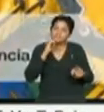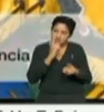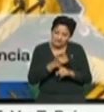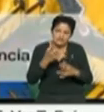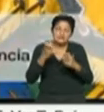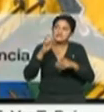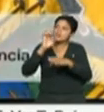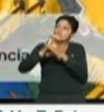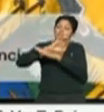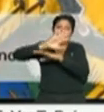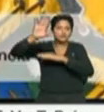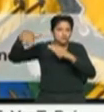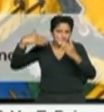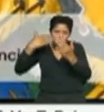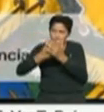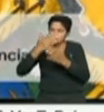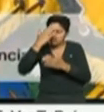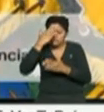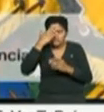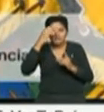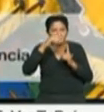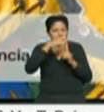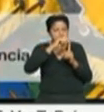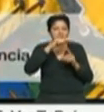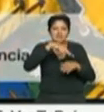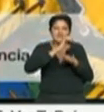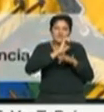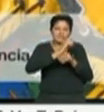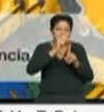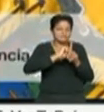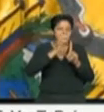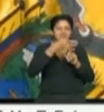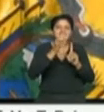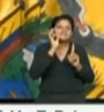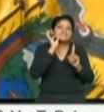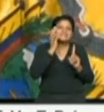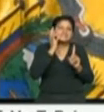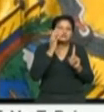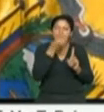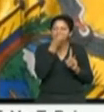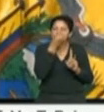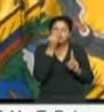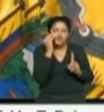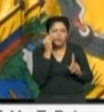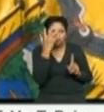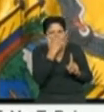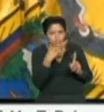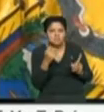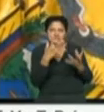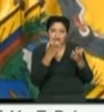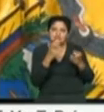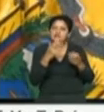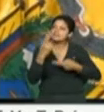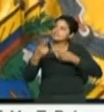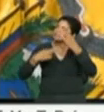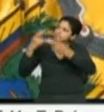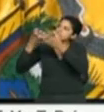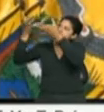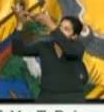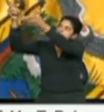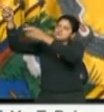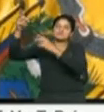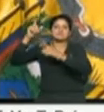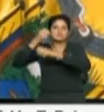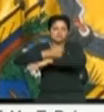no solamente conozca el banano ecuatoriano, sino que también conozca las flores. También estamos aspirando que nuestro pueblo conozca bien